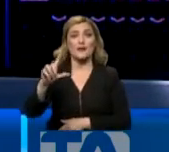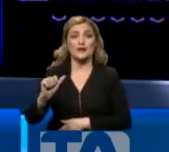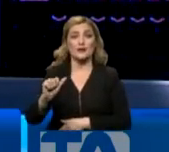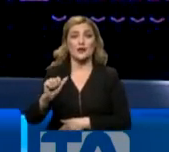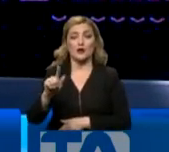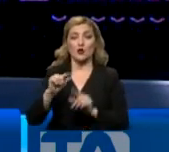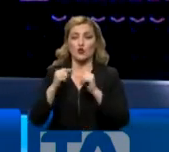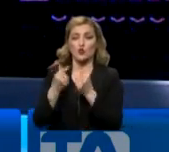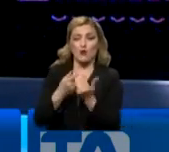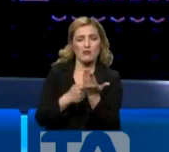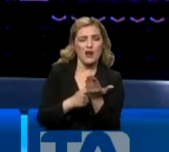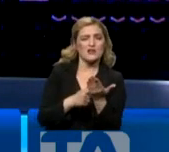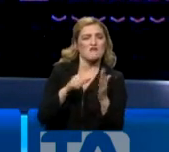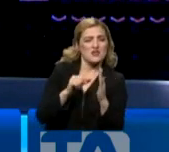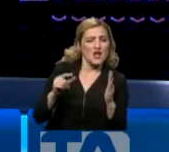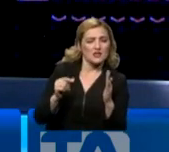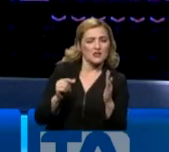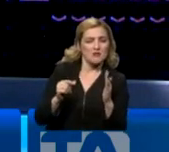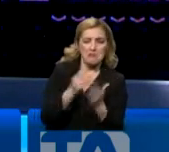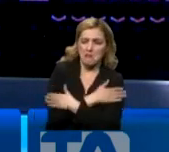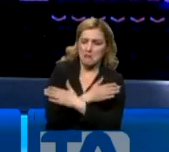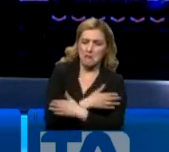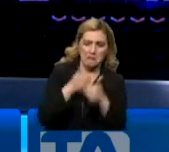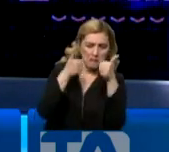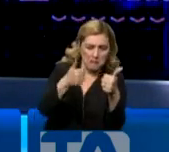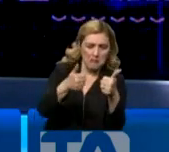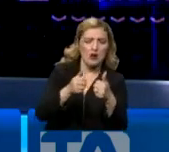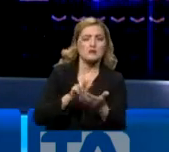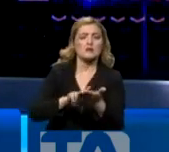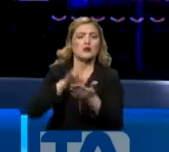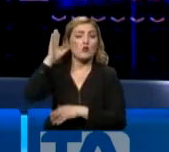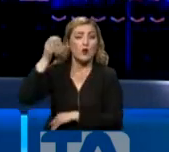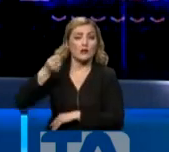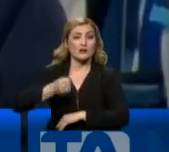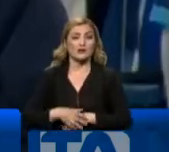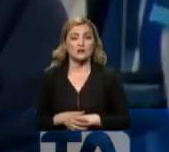a la unidad de análisis financiero durante el gabinete ministerial reunido en Cuenca.